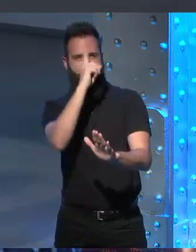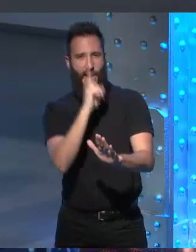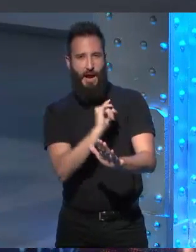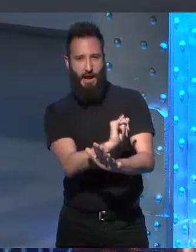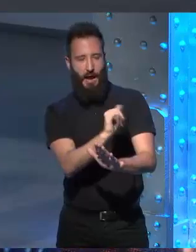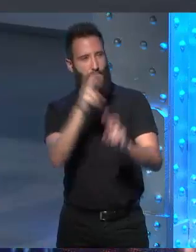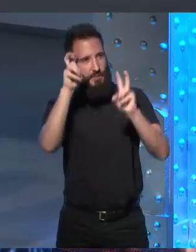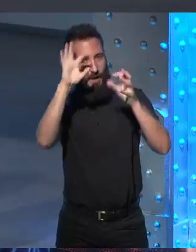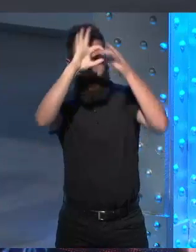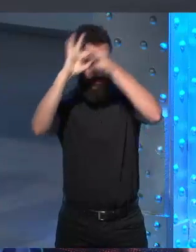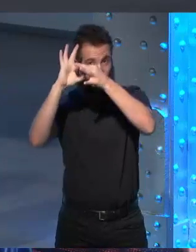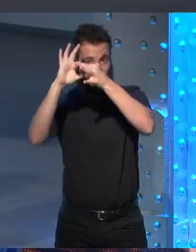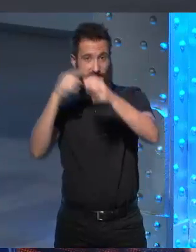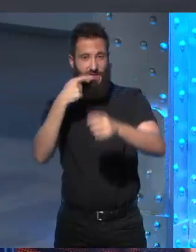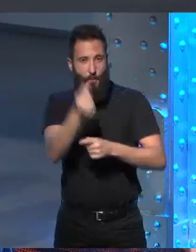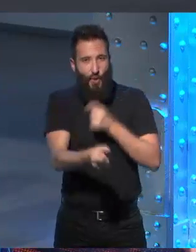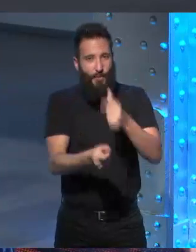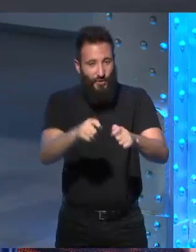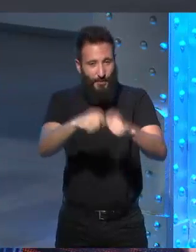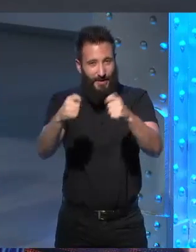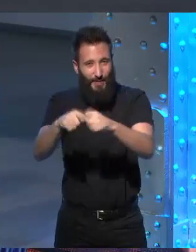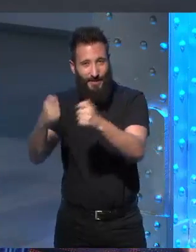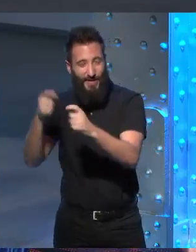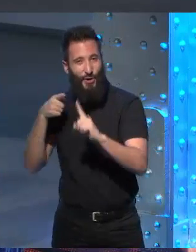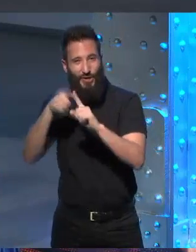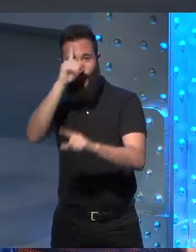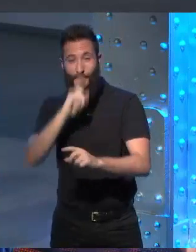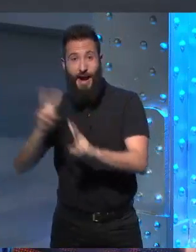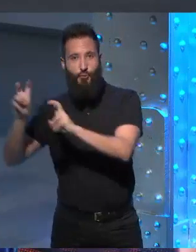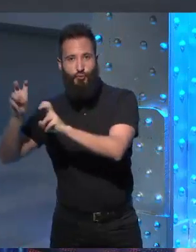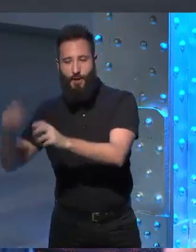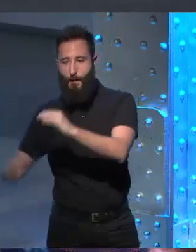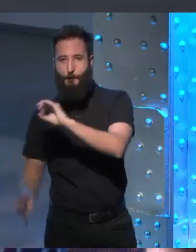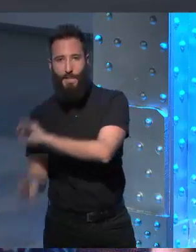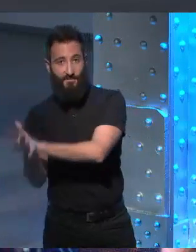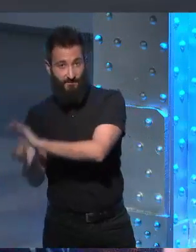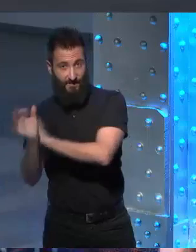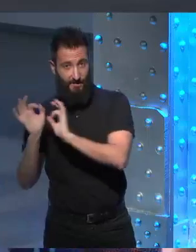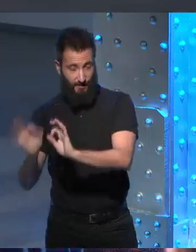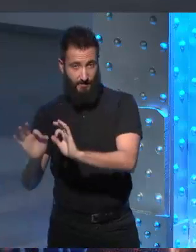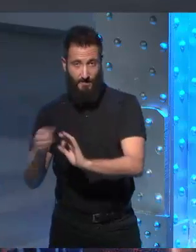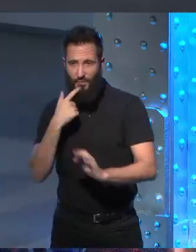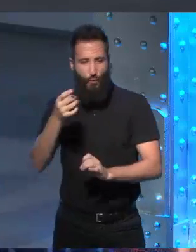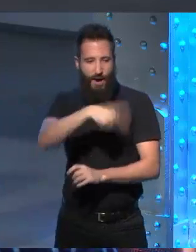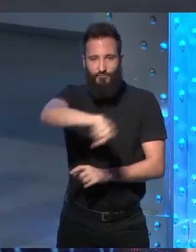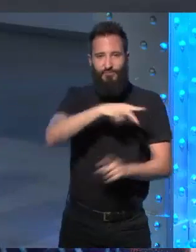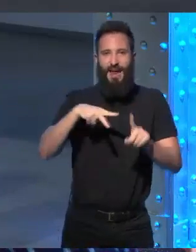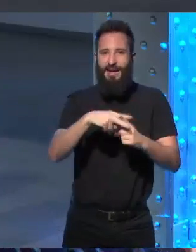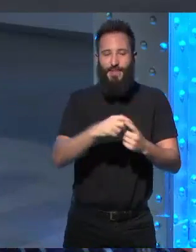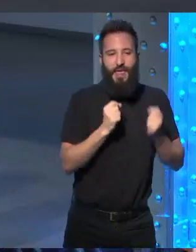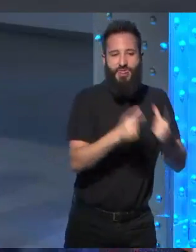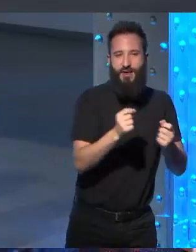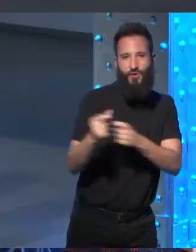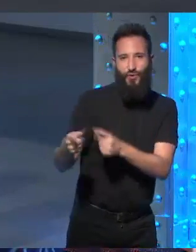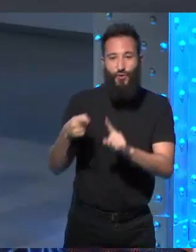tema y la vamos rompiendo para acabar construyendo otro tipo de imagen distinta u otro punto de partida distinto, ¿no? Le damos como unas herramientas para volver